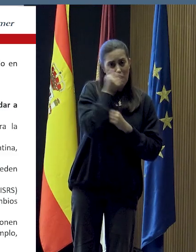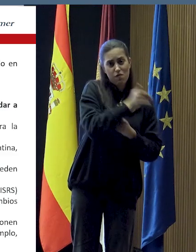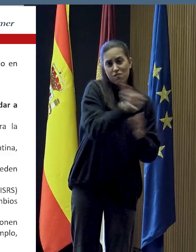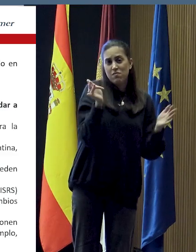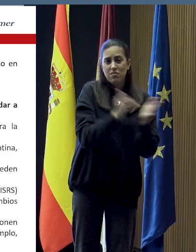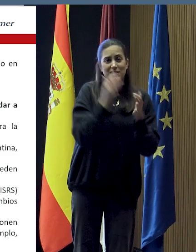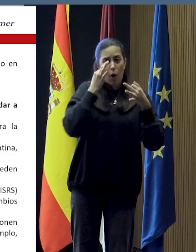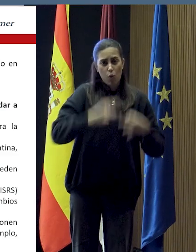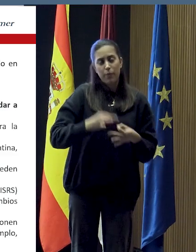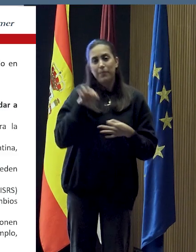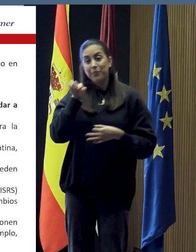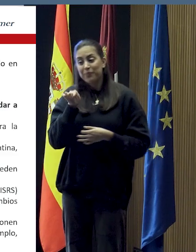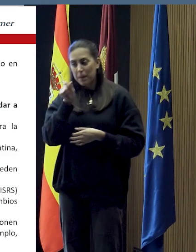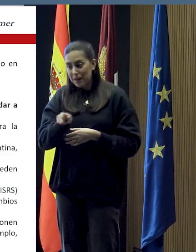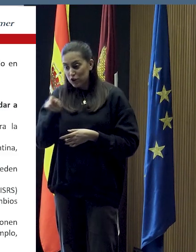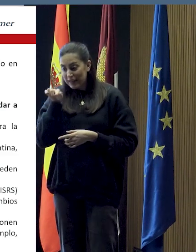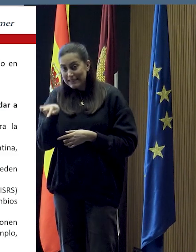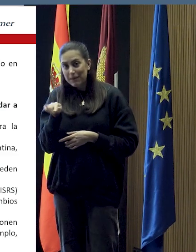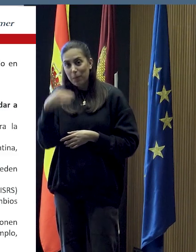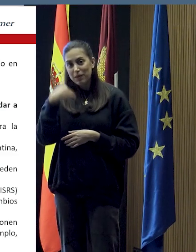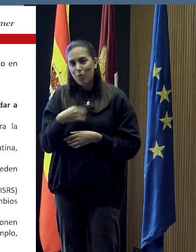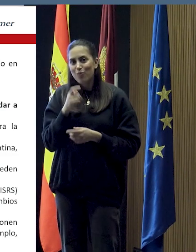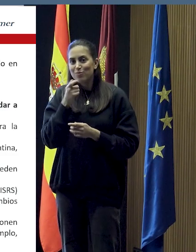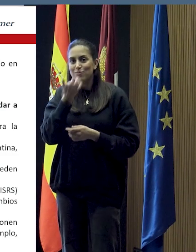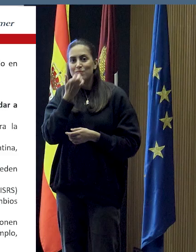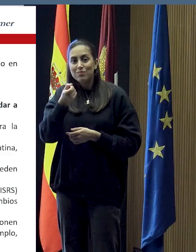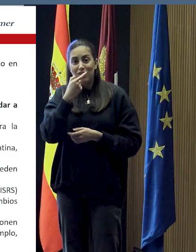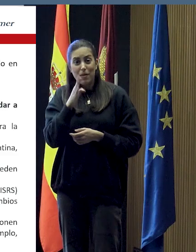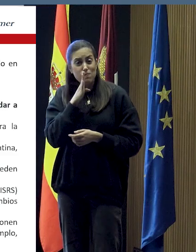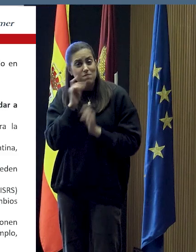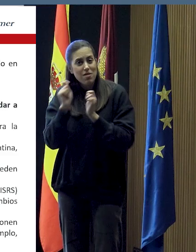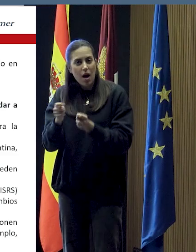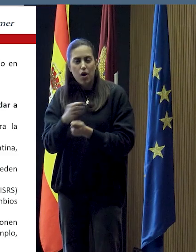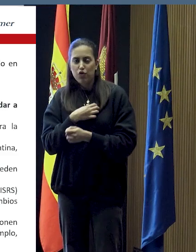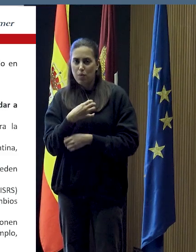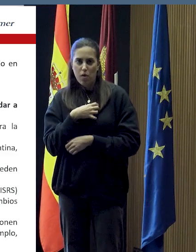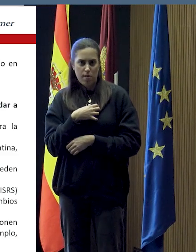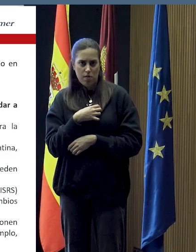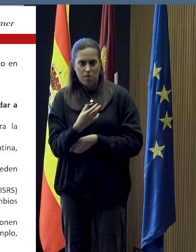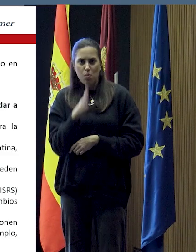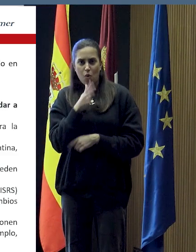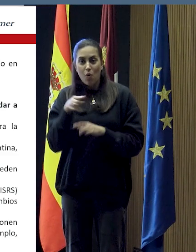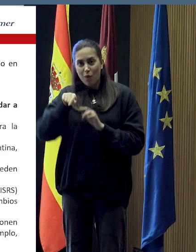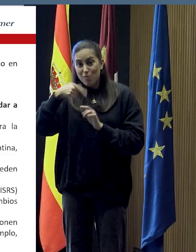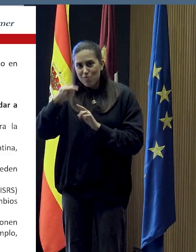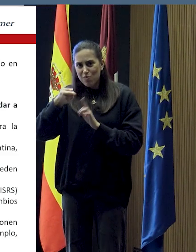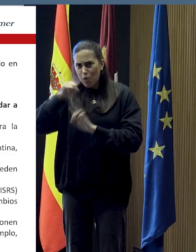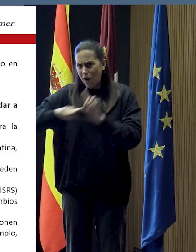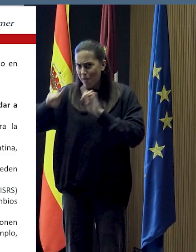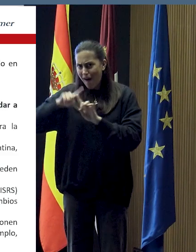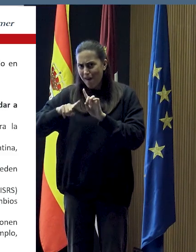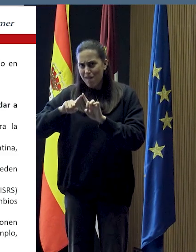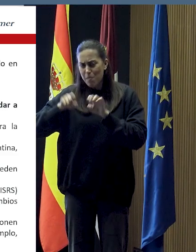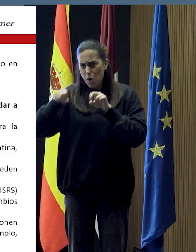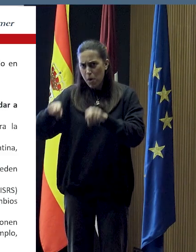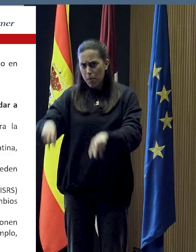Alzheimer. Bueno, pues a esos pacientes no se les puede dar este fármaco, ¿vale? Porque les genera más problemas que beneficio. Con lo